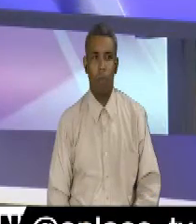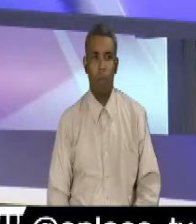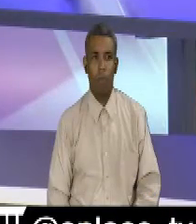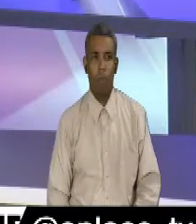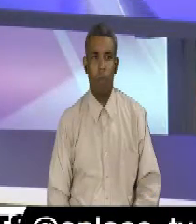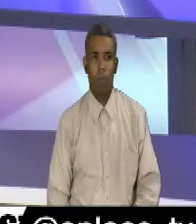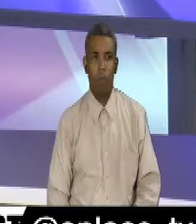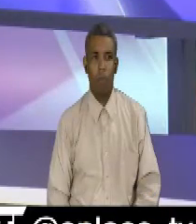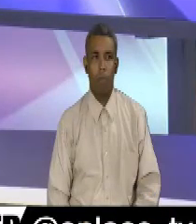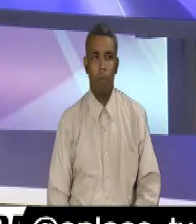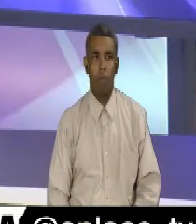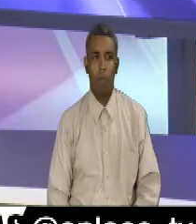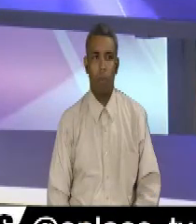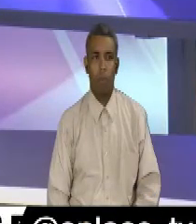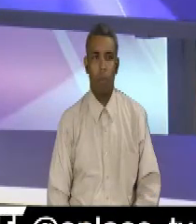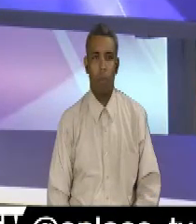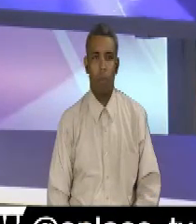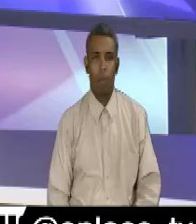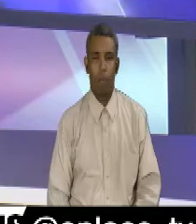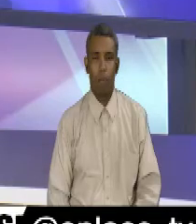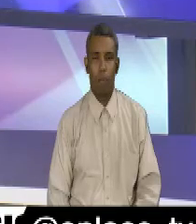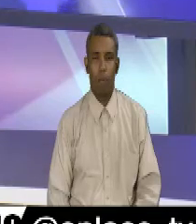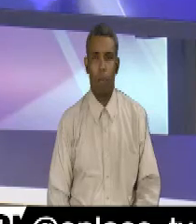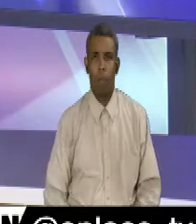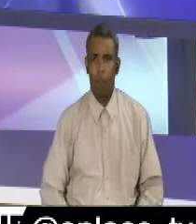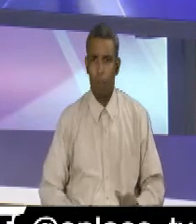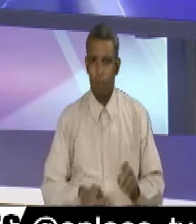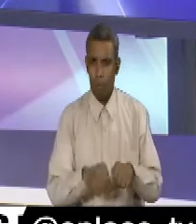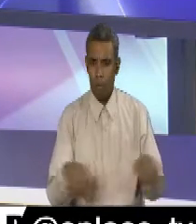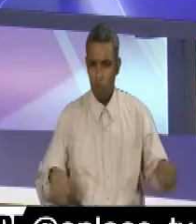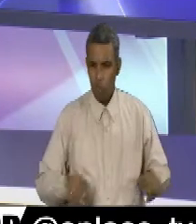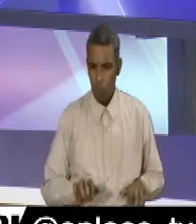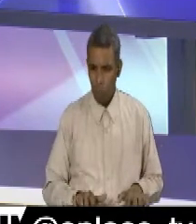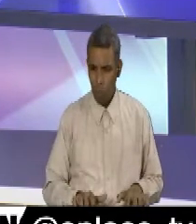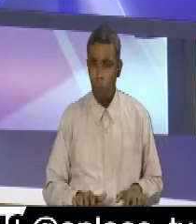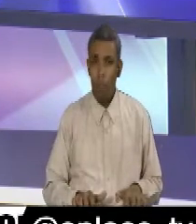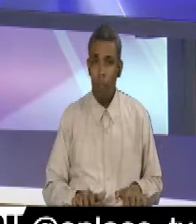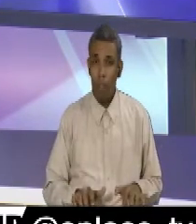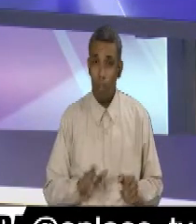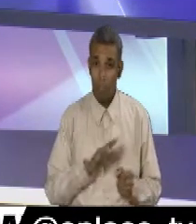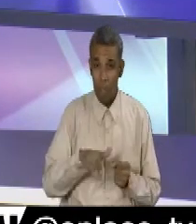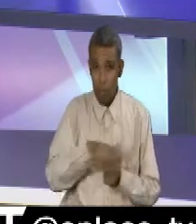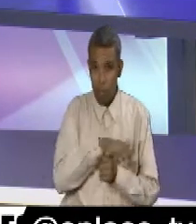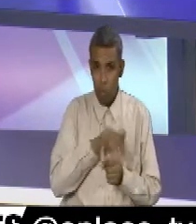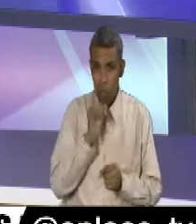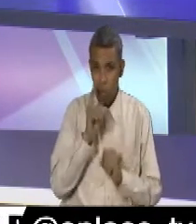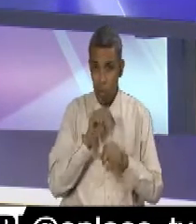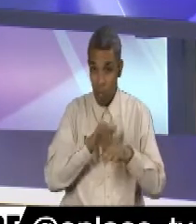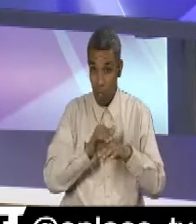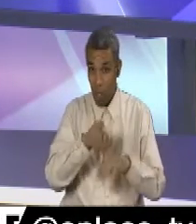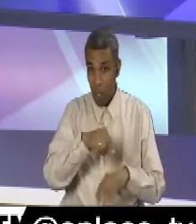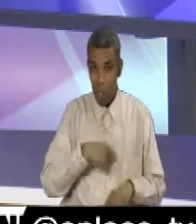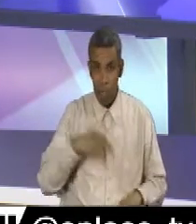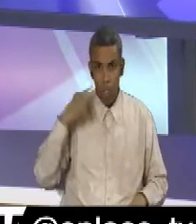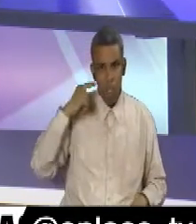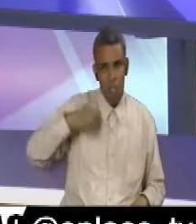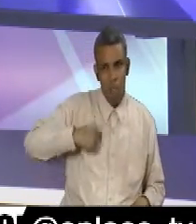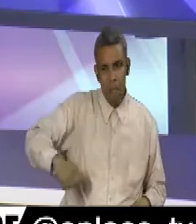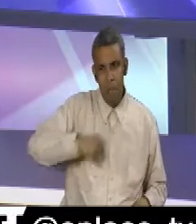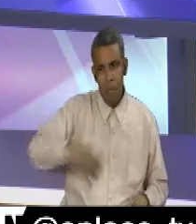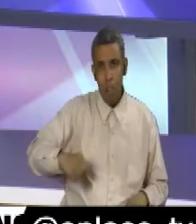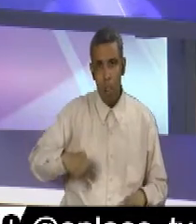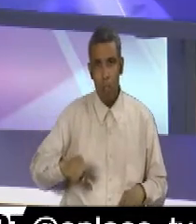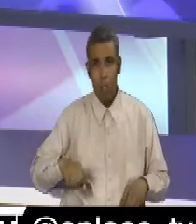La Secretaría de Medio Ambiente le recuerda a la comunidad cuáles son los niveles permitidos de ruido en el municipio. Autoridades reiteran que